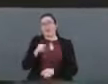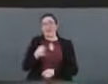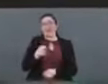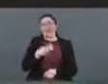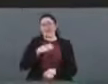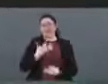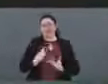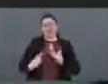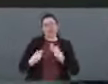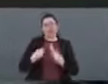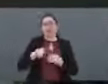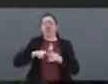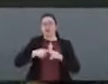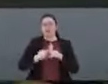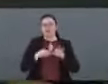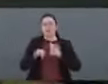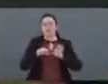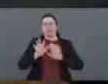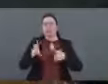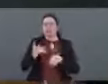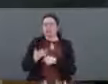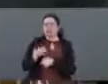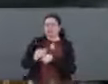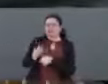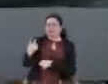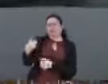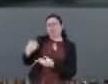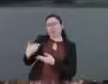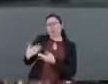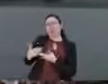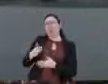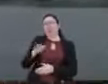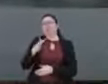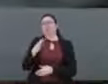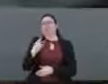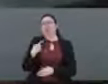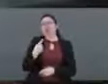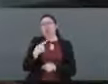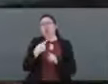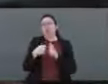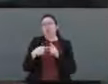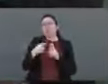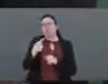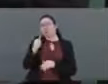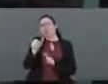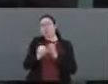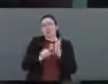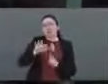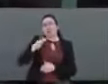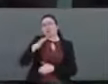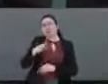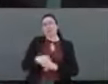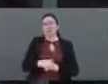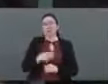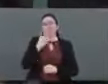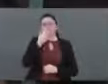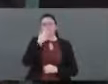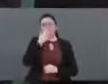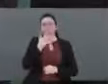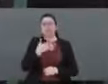pandemia. Es una planta que ya tiene en operación pues un poco más de medio año, un poco más de 6 meses. Se